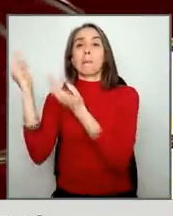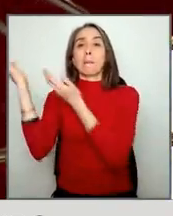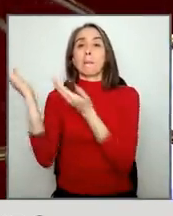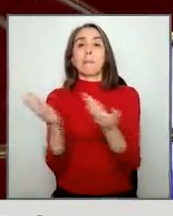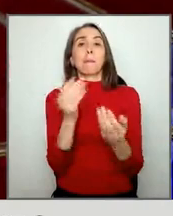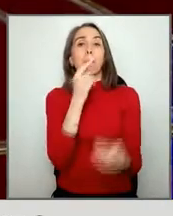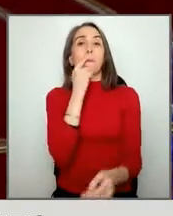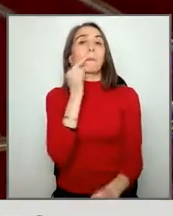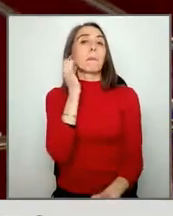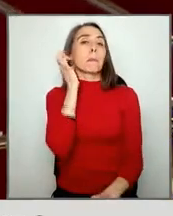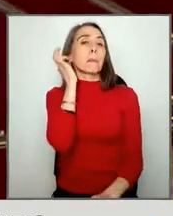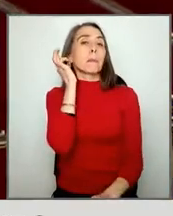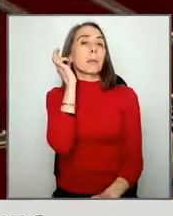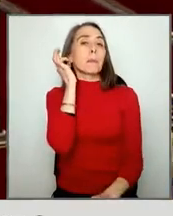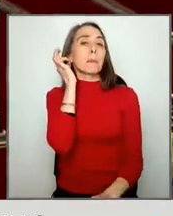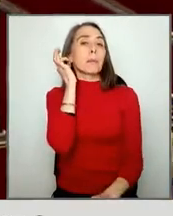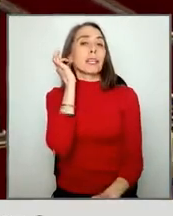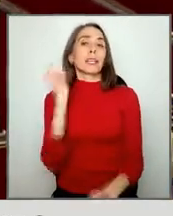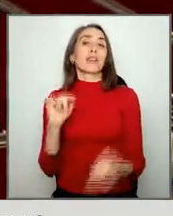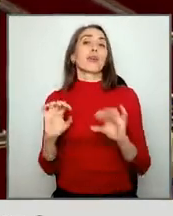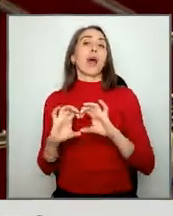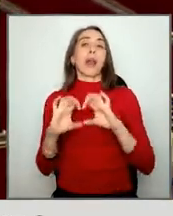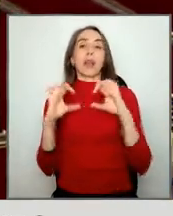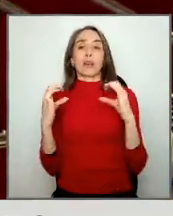a esta Corporación